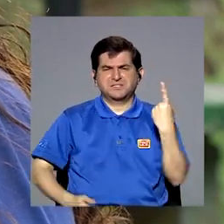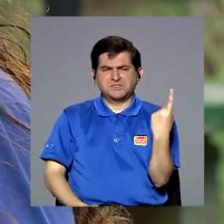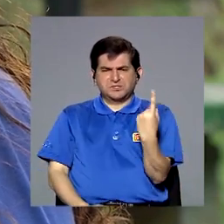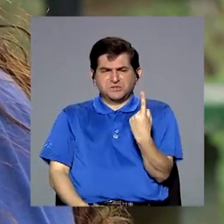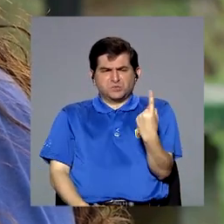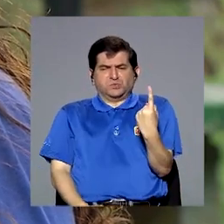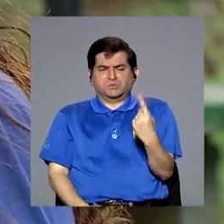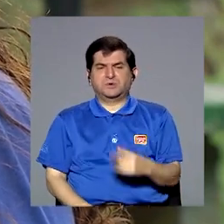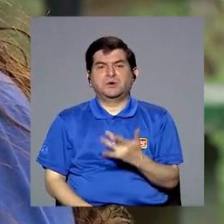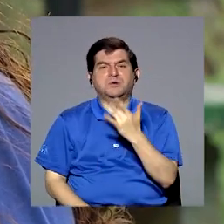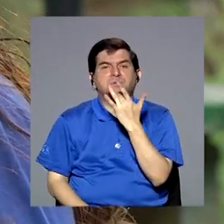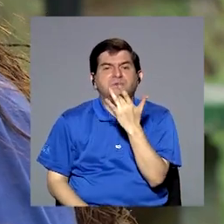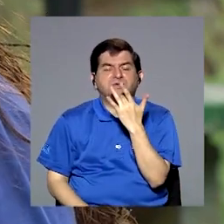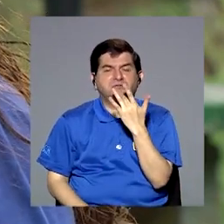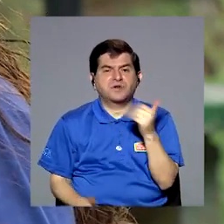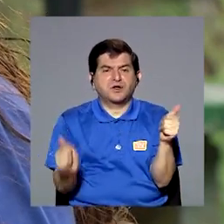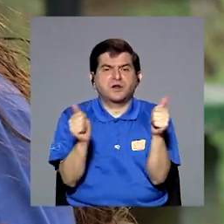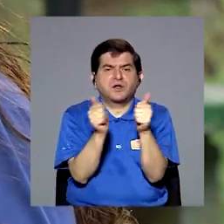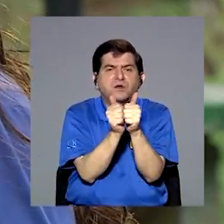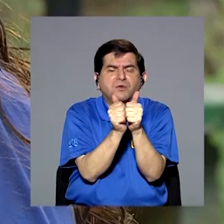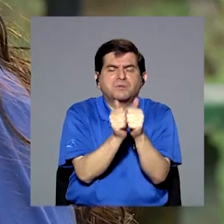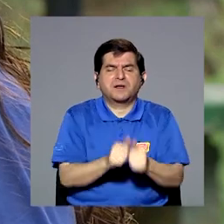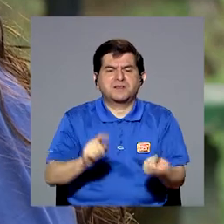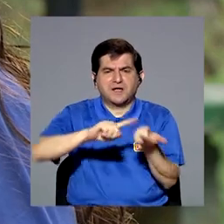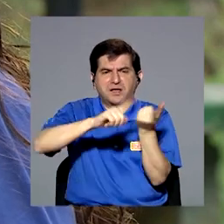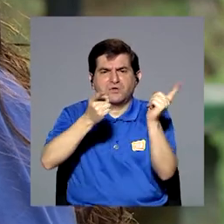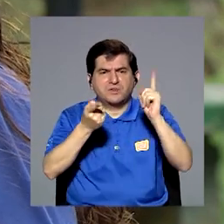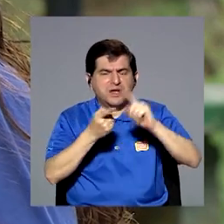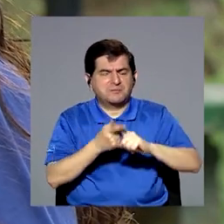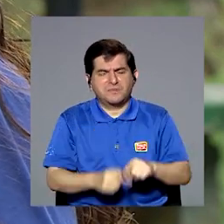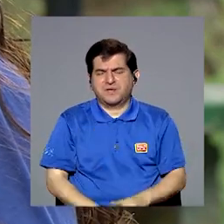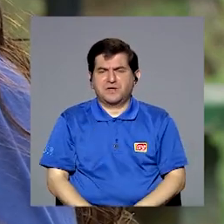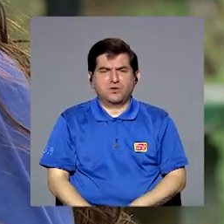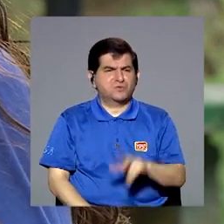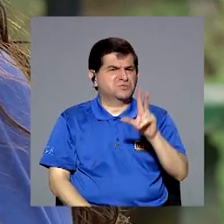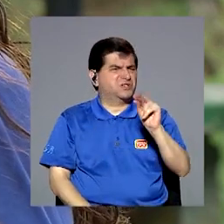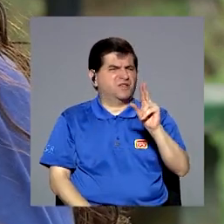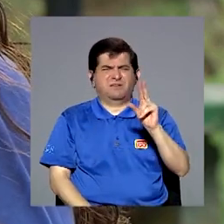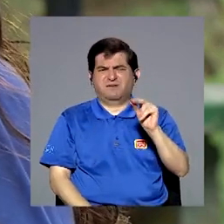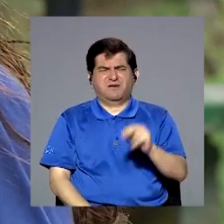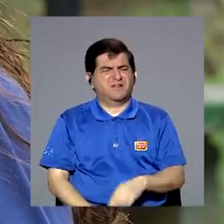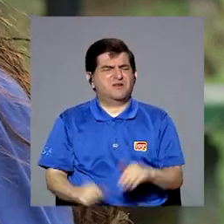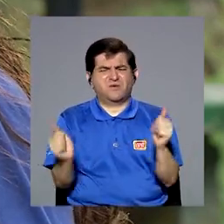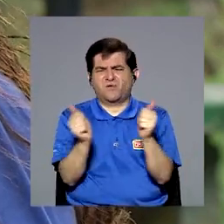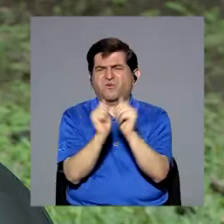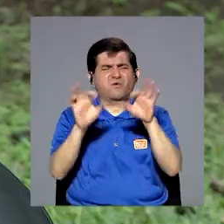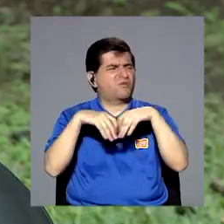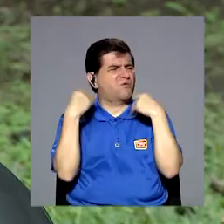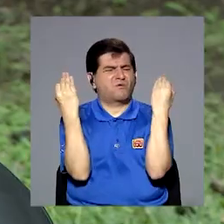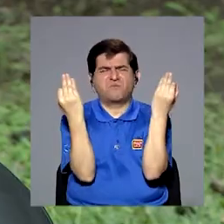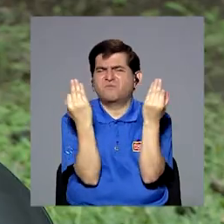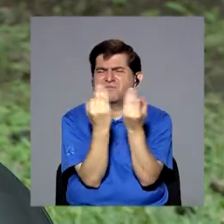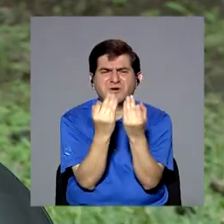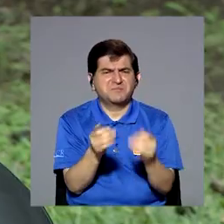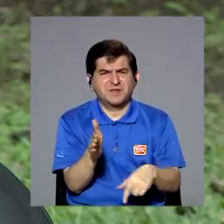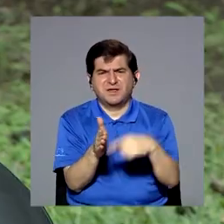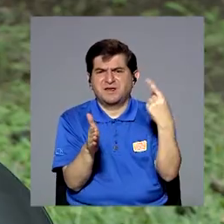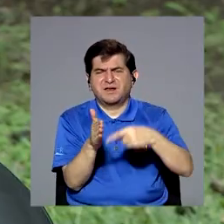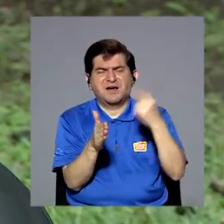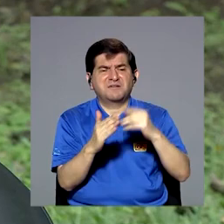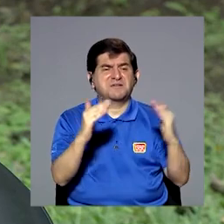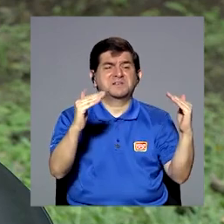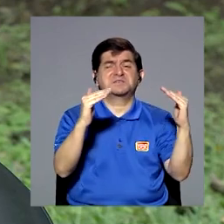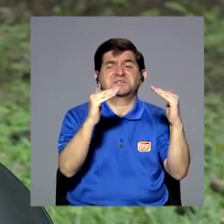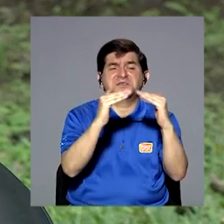solos, que prefieren estar con sus amigos mil veces antes de estar con la familia, con familia, porque a veces llegan